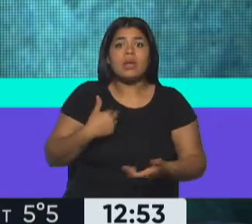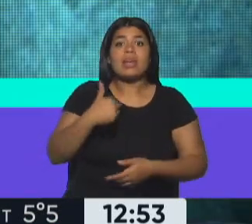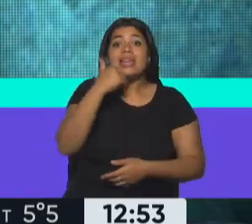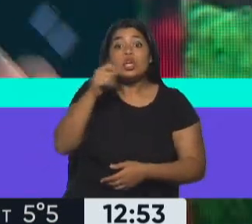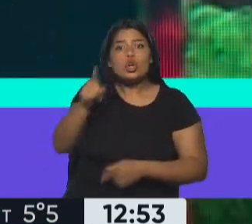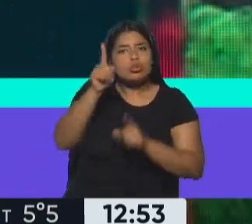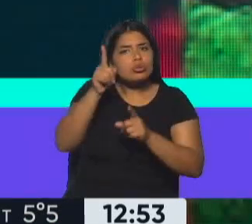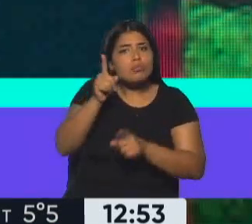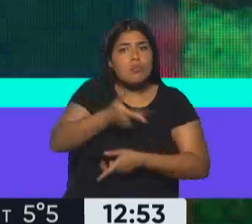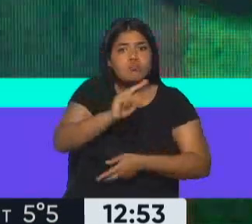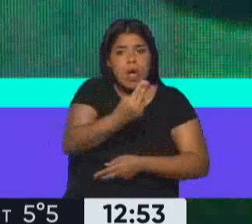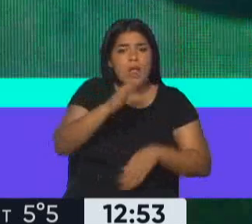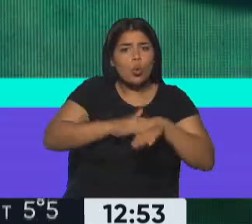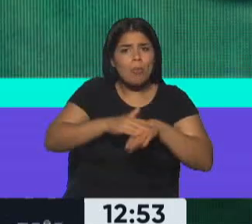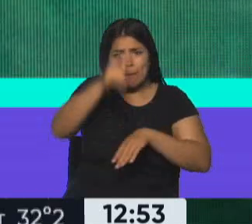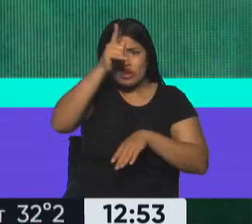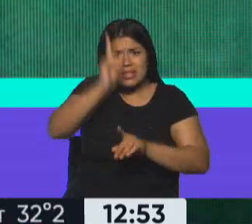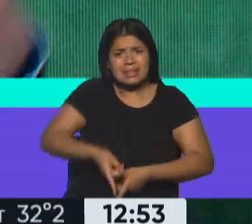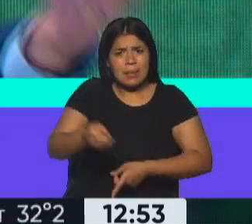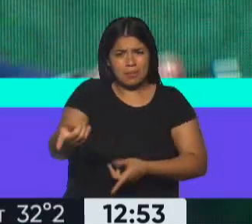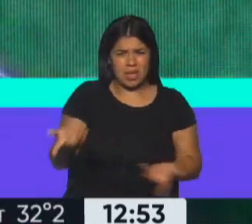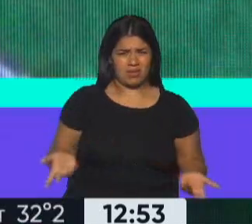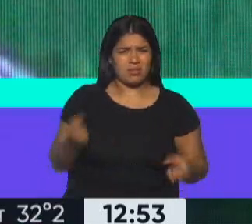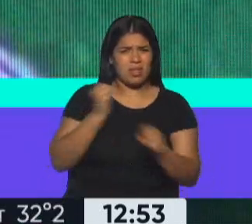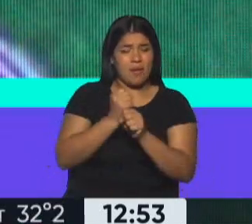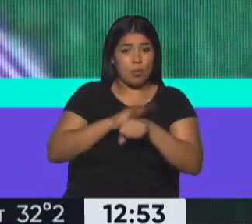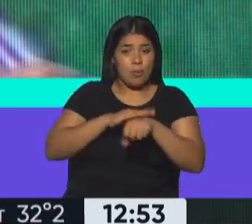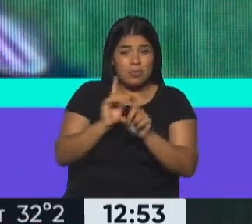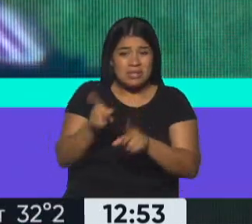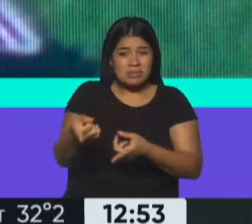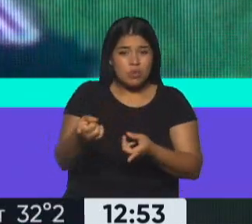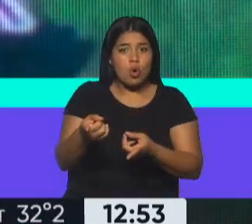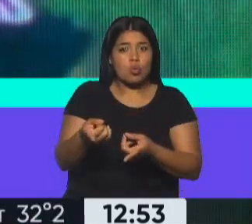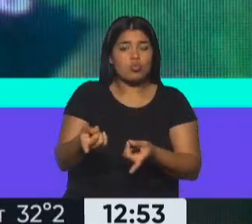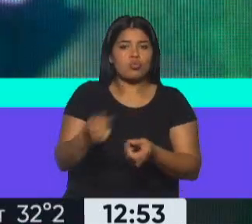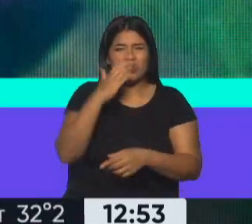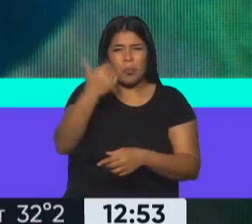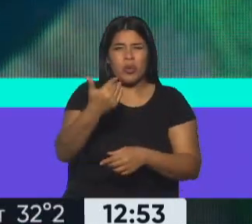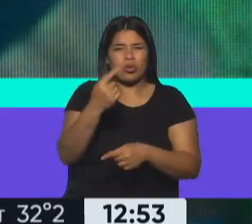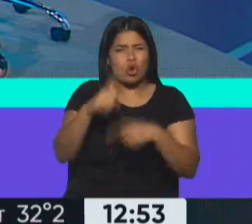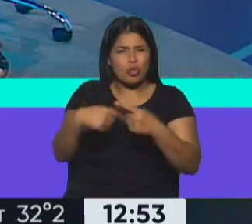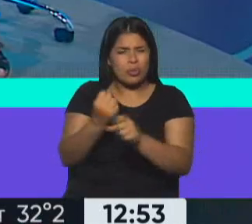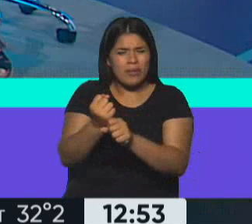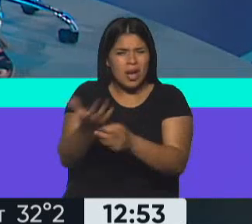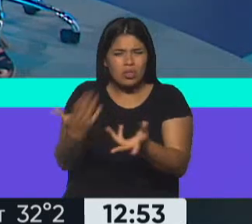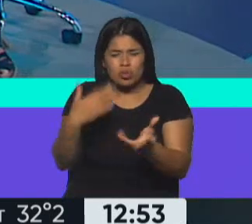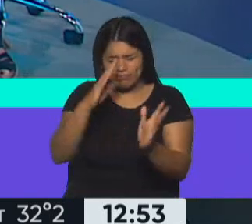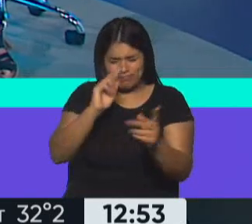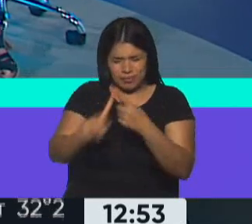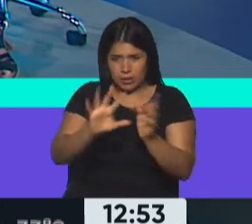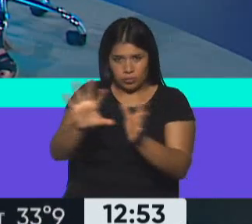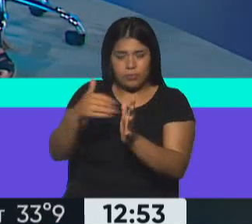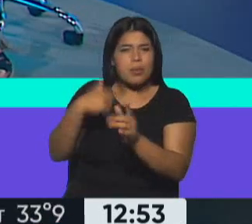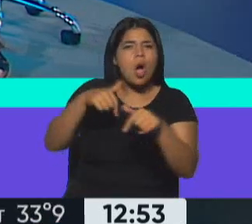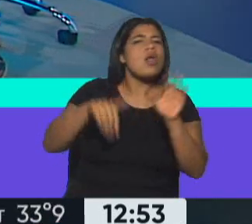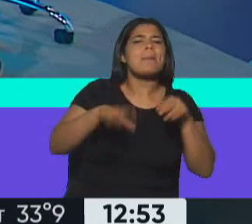era un policía pero estaba cumpliendo tareas de seguridad después vuelto otra vez a ser convocado pero ya vamos a meternos en esta historia pero tenemos que hablar de